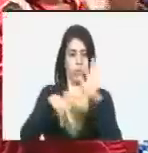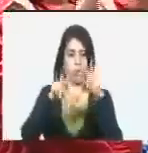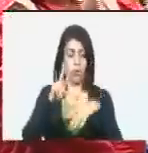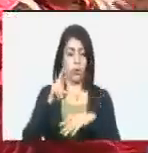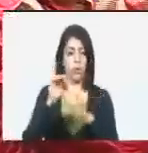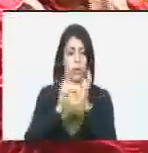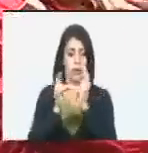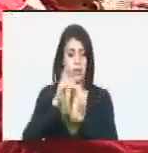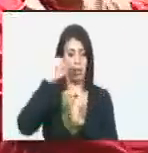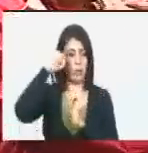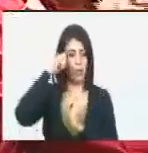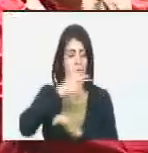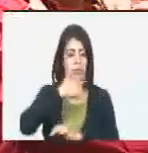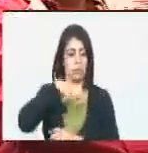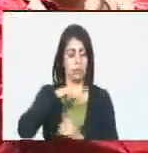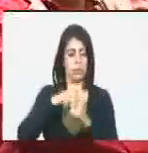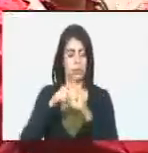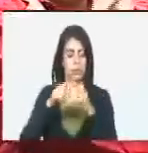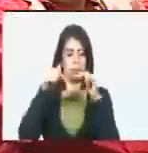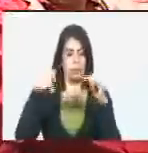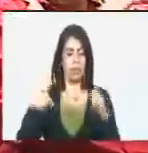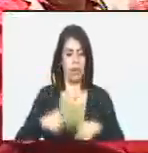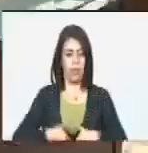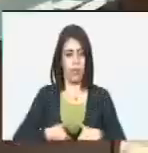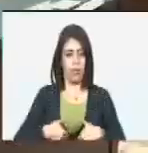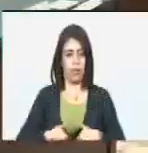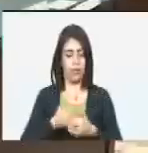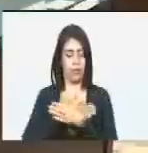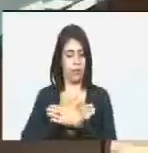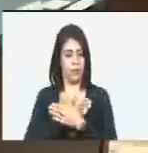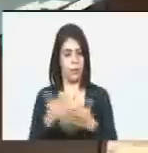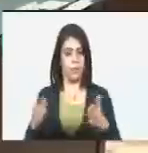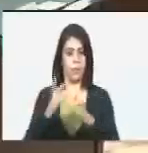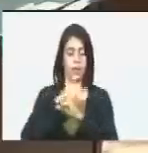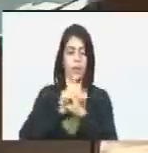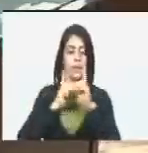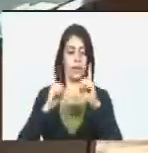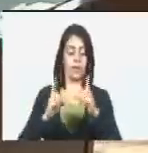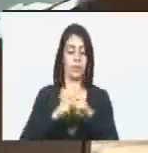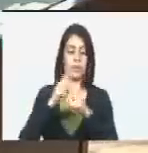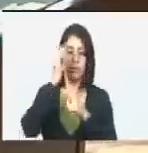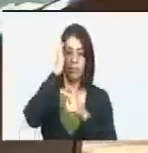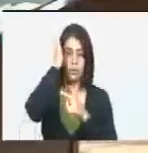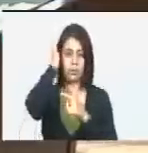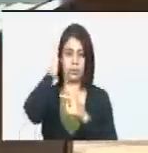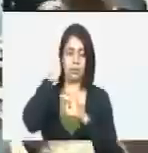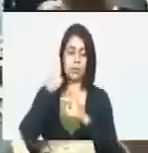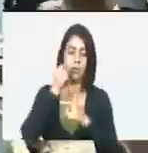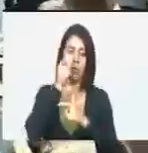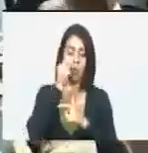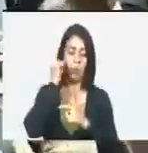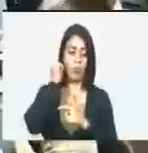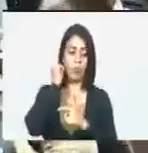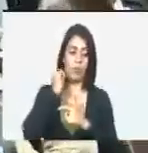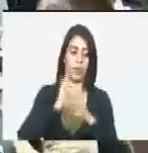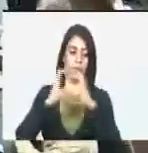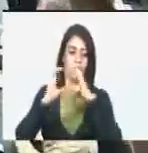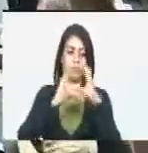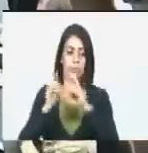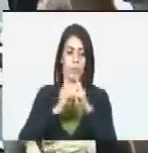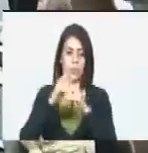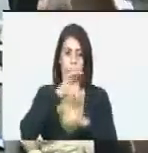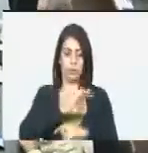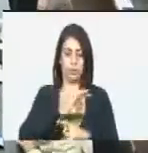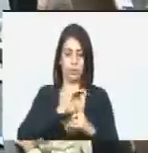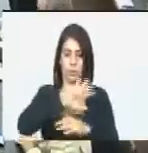recordaremos nosotros el esfuerzo, la entrega, la dedicación de los hombres y mujeres comunicadores y comunicadoras populares